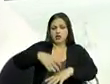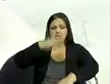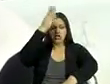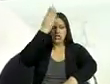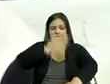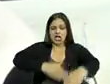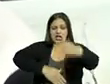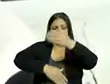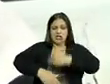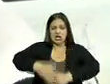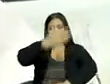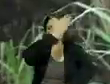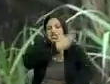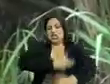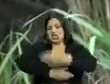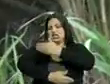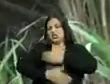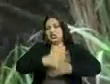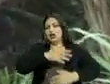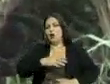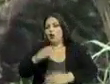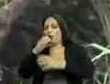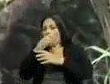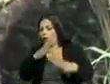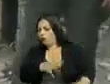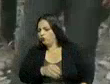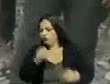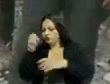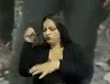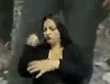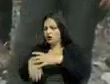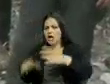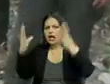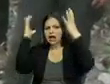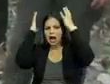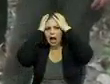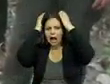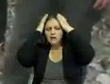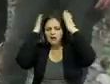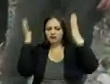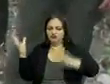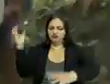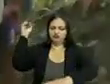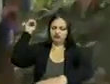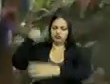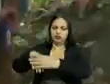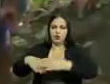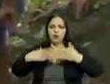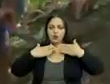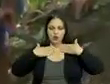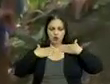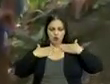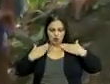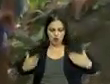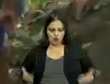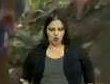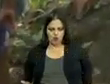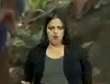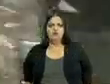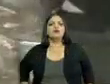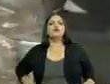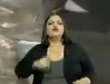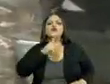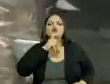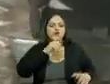lo que sería su cabeza. Fue un campesino del sector quien se llevó el susto de su vida al encontrar el cadáver mientras quemaba la